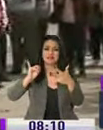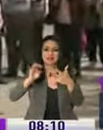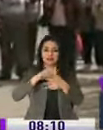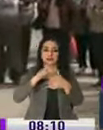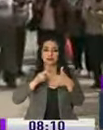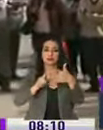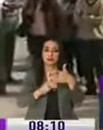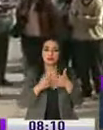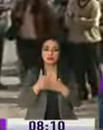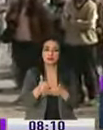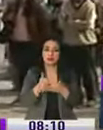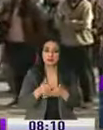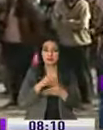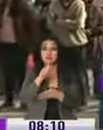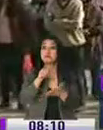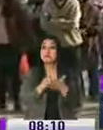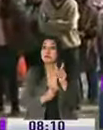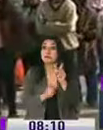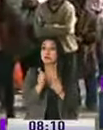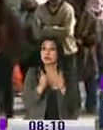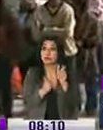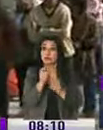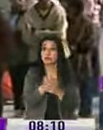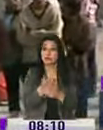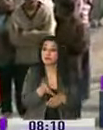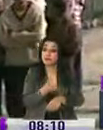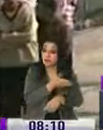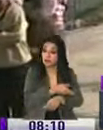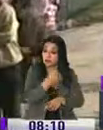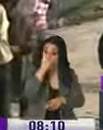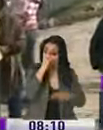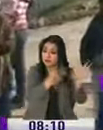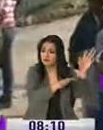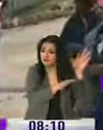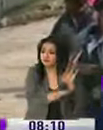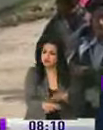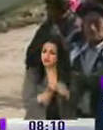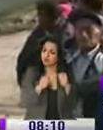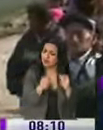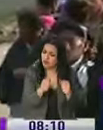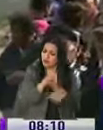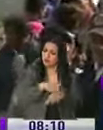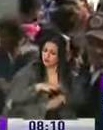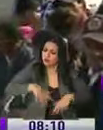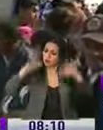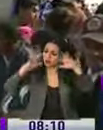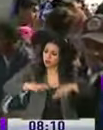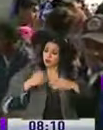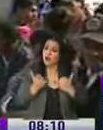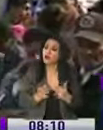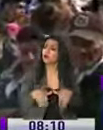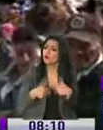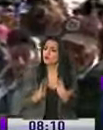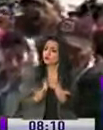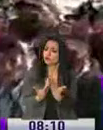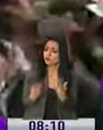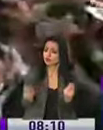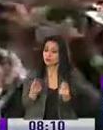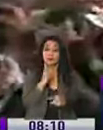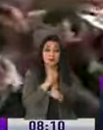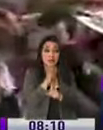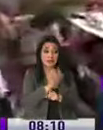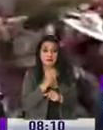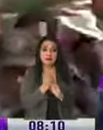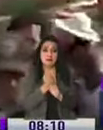1,000 personas. Anteriormente hemos tenido taludes aquí, se ha visto bastante afectado por el invierno. Así es, justamente ese es el trabajo que